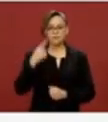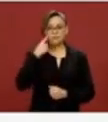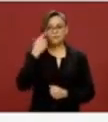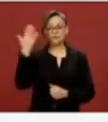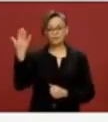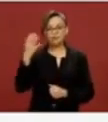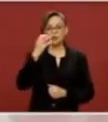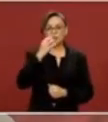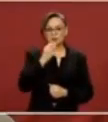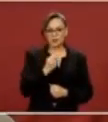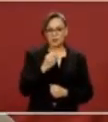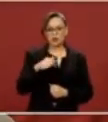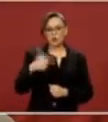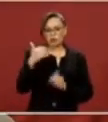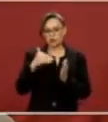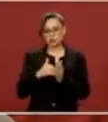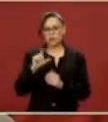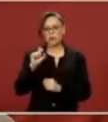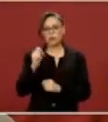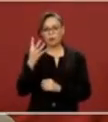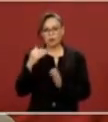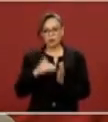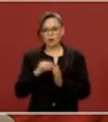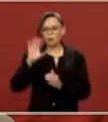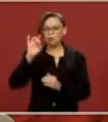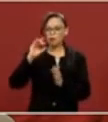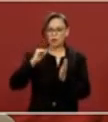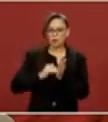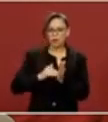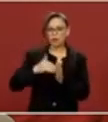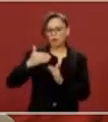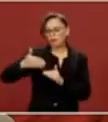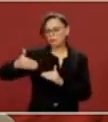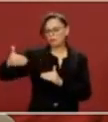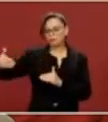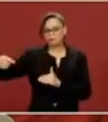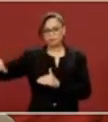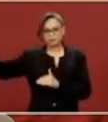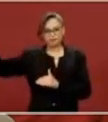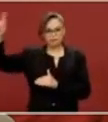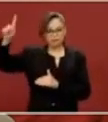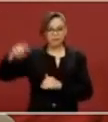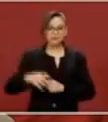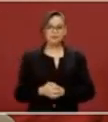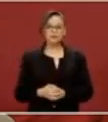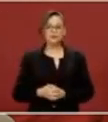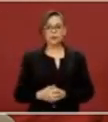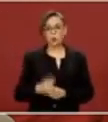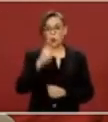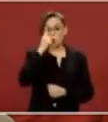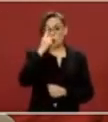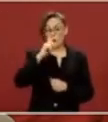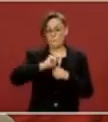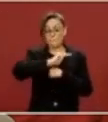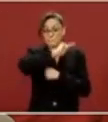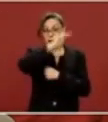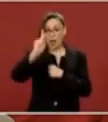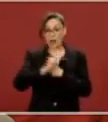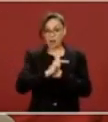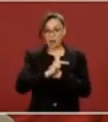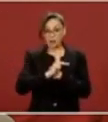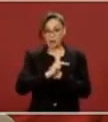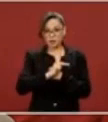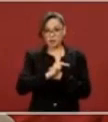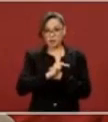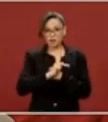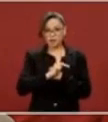tenemos 0, 12,000, 24,000, 30,000, etcétera, los casos que puede tener un país. Ojo, no estoy diciendo los casos de México,